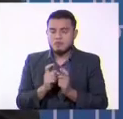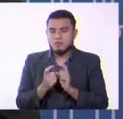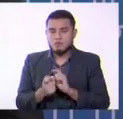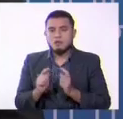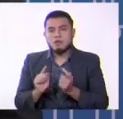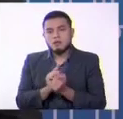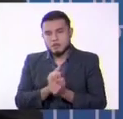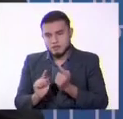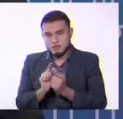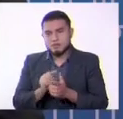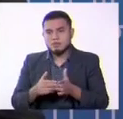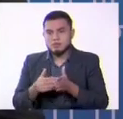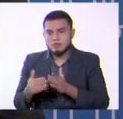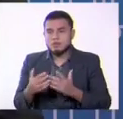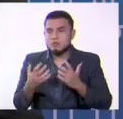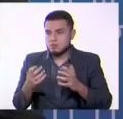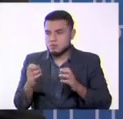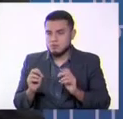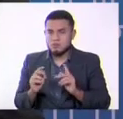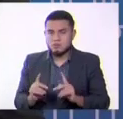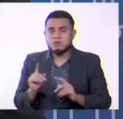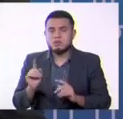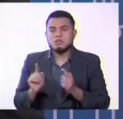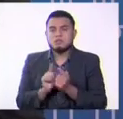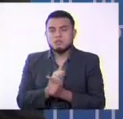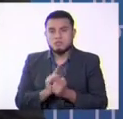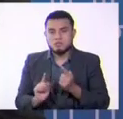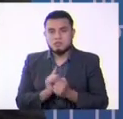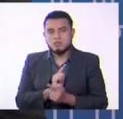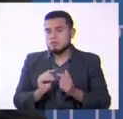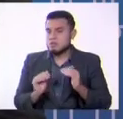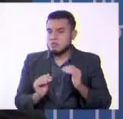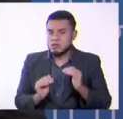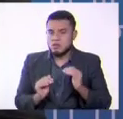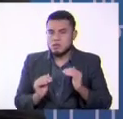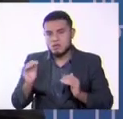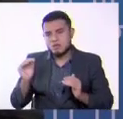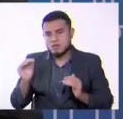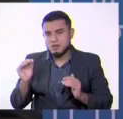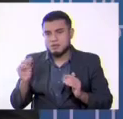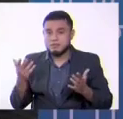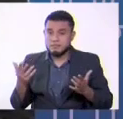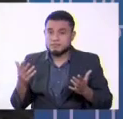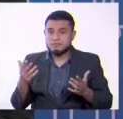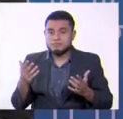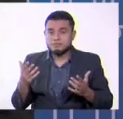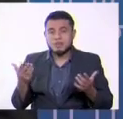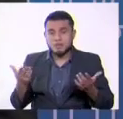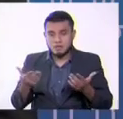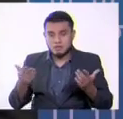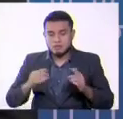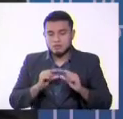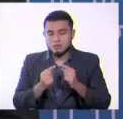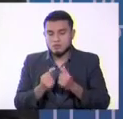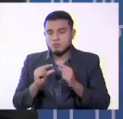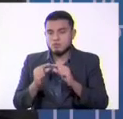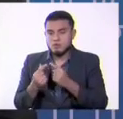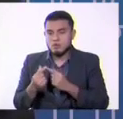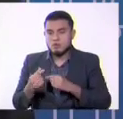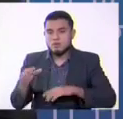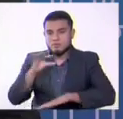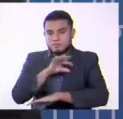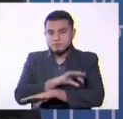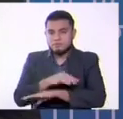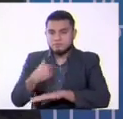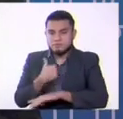relaciones y que en muchos casos esas relaciones desiguales posibilitan que los grupos tomen fuerza. En nuestro